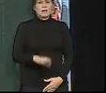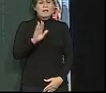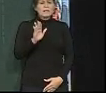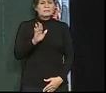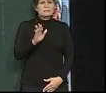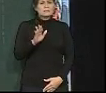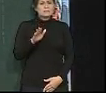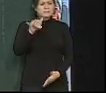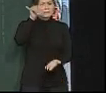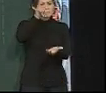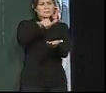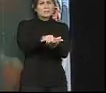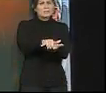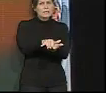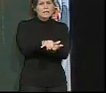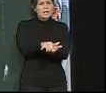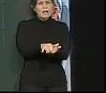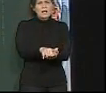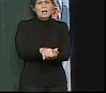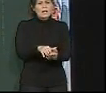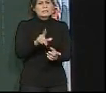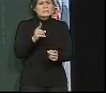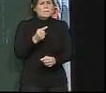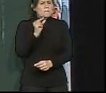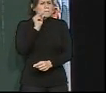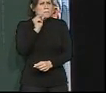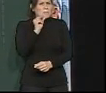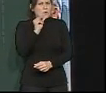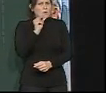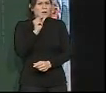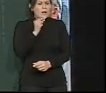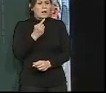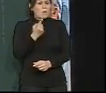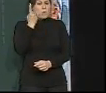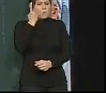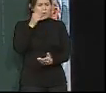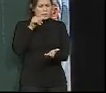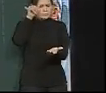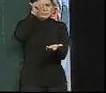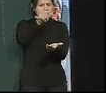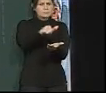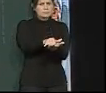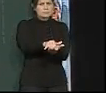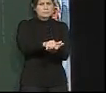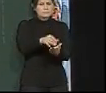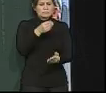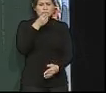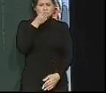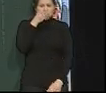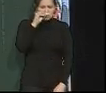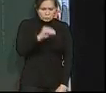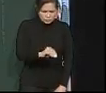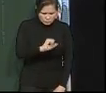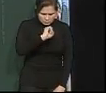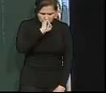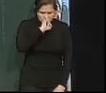haciendo que esta probablemente sea una de las pocas, sino la única terminal bendecida por un beso de un